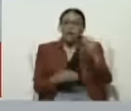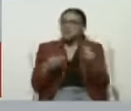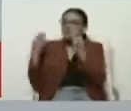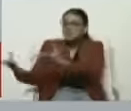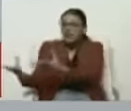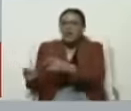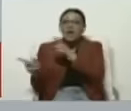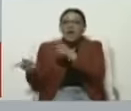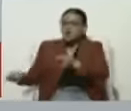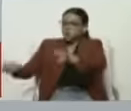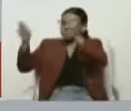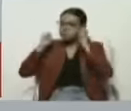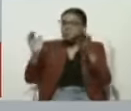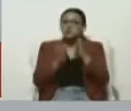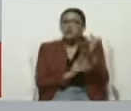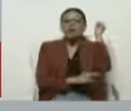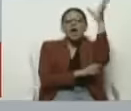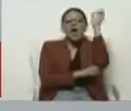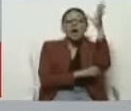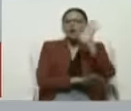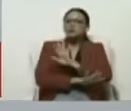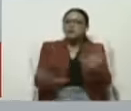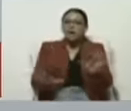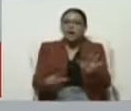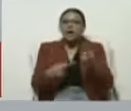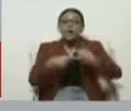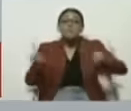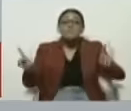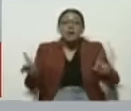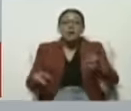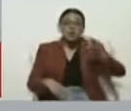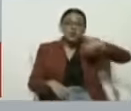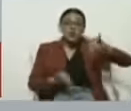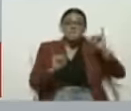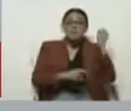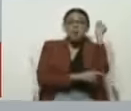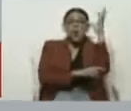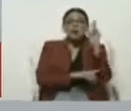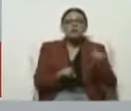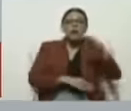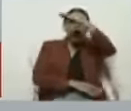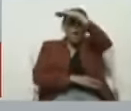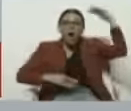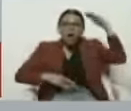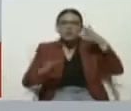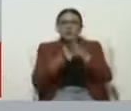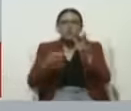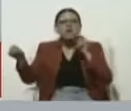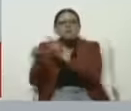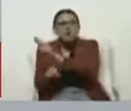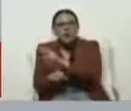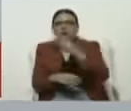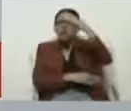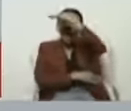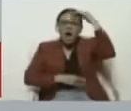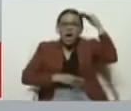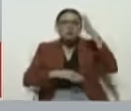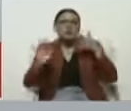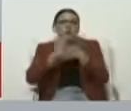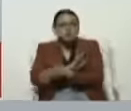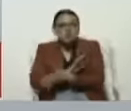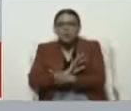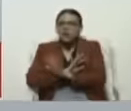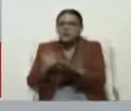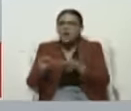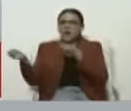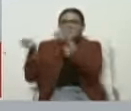alcaldías. Pero ya están hartos de la violencia, ya están hartos de los chantajes. Ya están hartos de que les